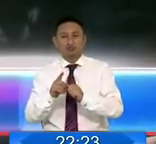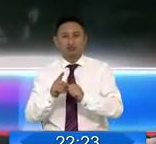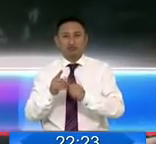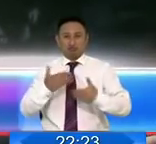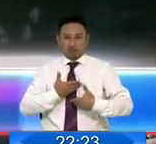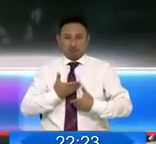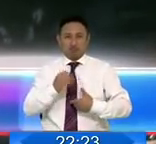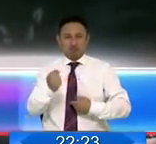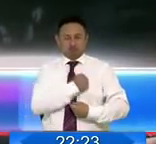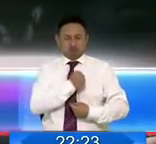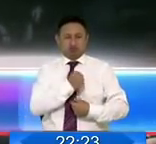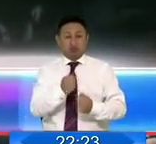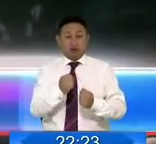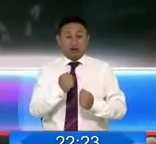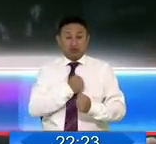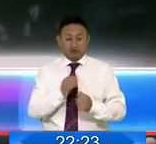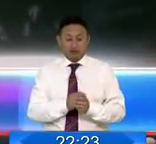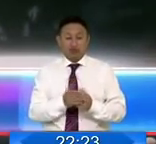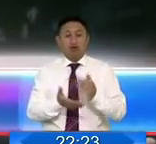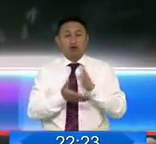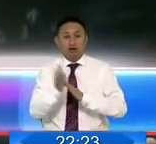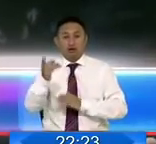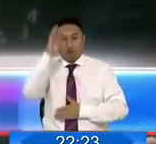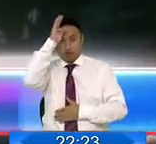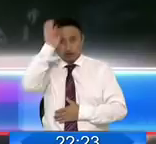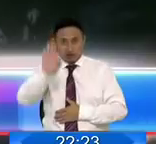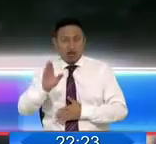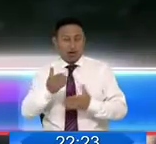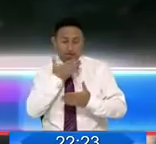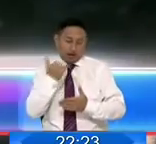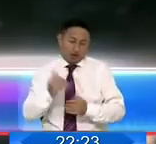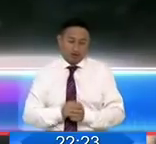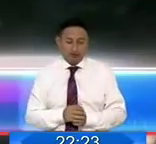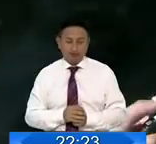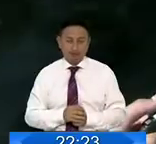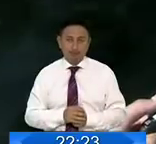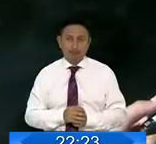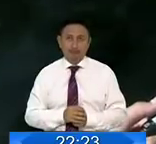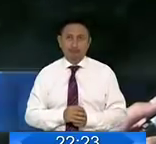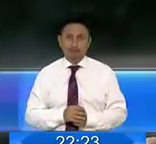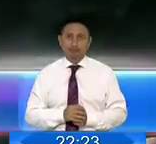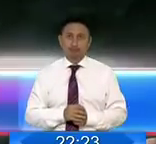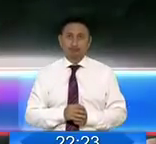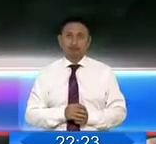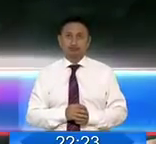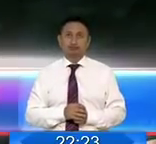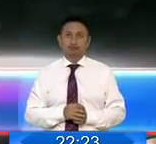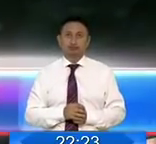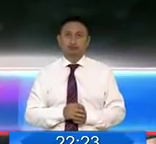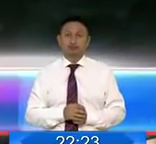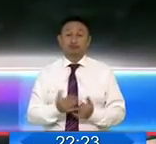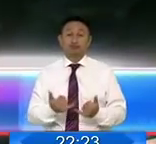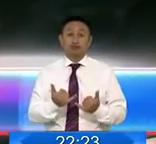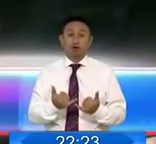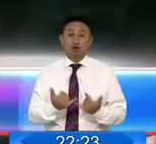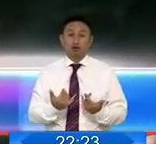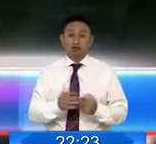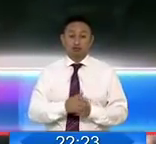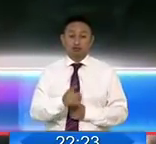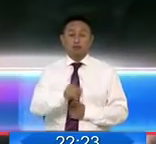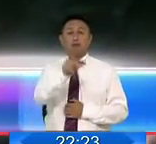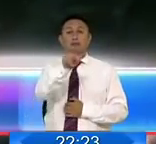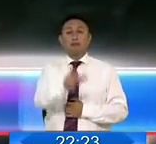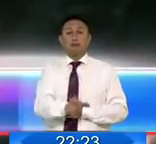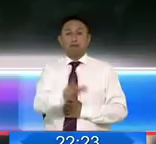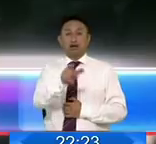tórax, muy grave, entonces ahora ya sabemos que se encuentra de mejor estado de salud. En este caso, se presenciaba de que las personas